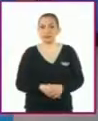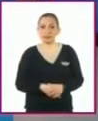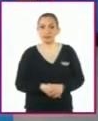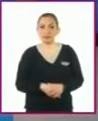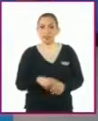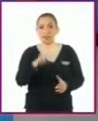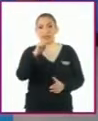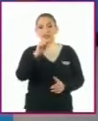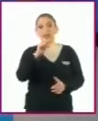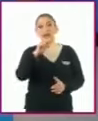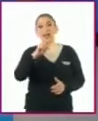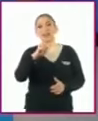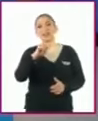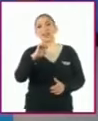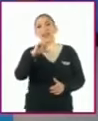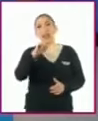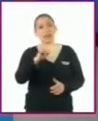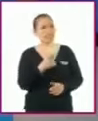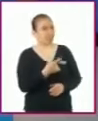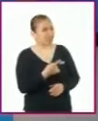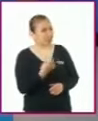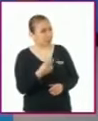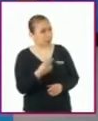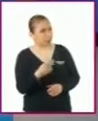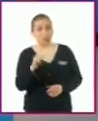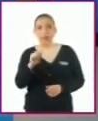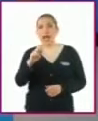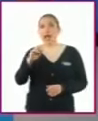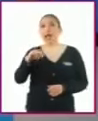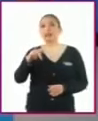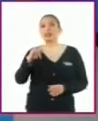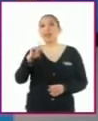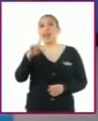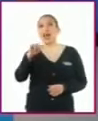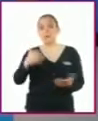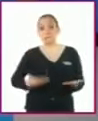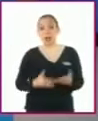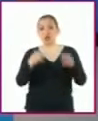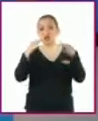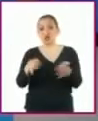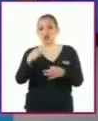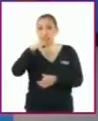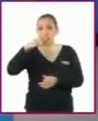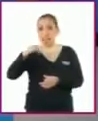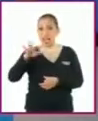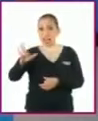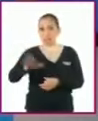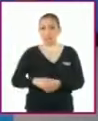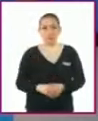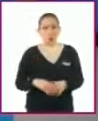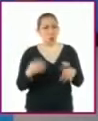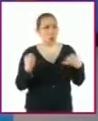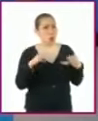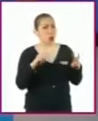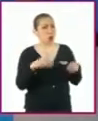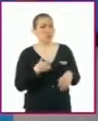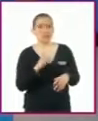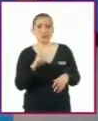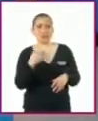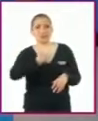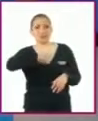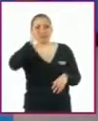la tarantela. ¿La qué? La tarantela, un baile típico de Italia. ¡Wow! No, eso